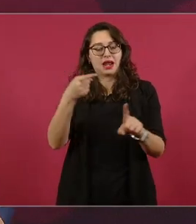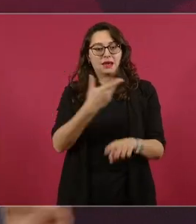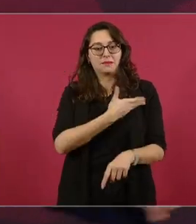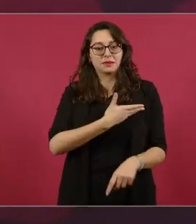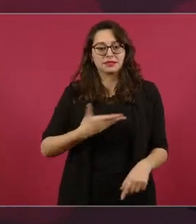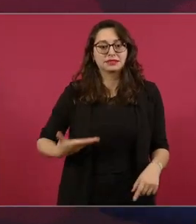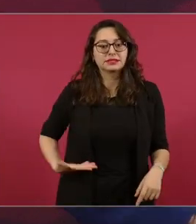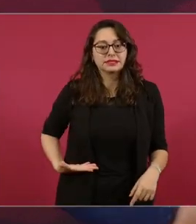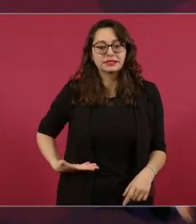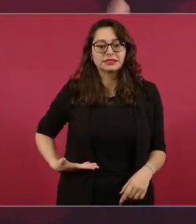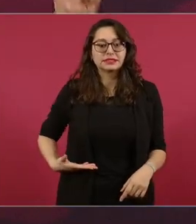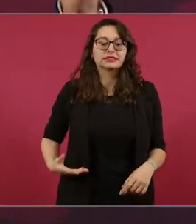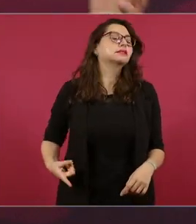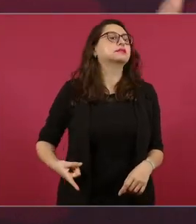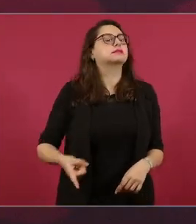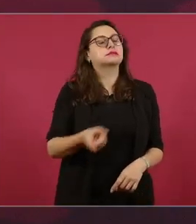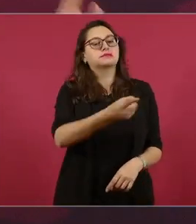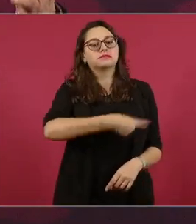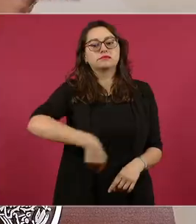Entonces están